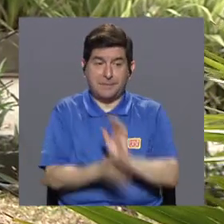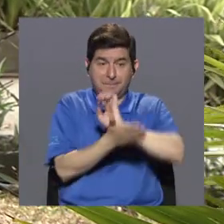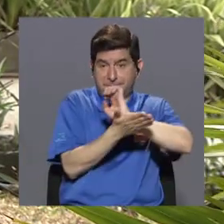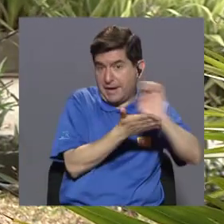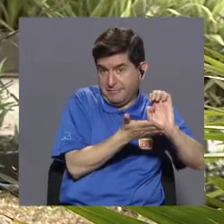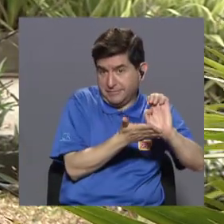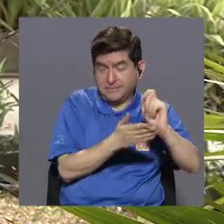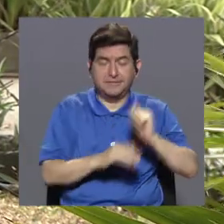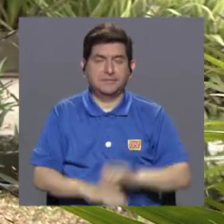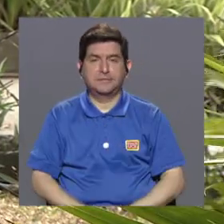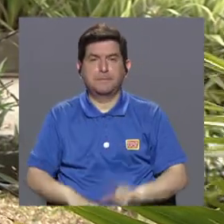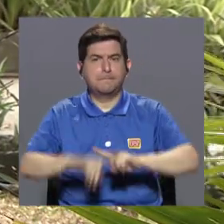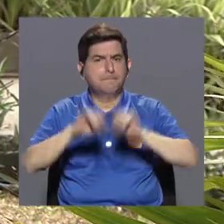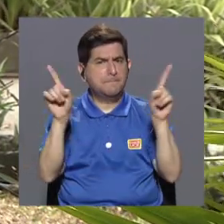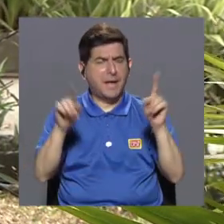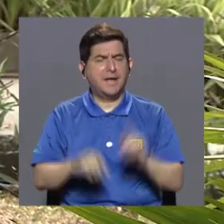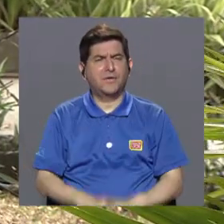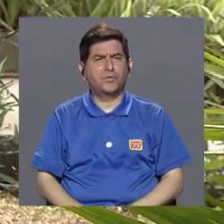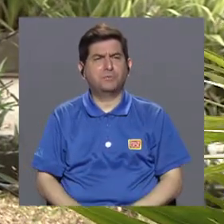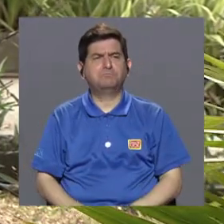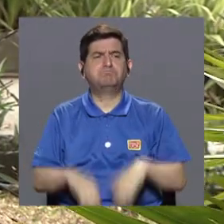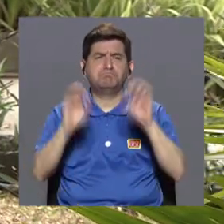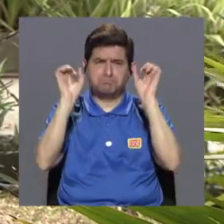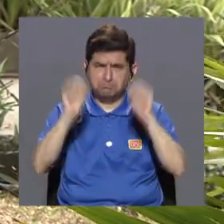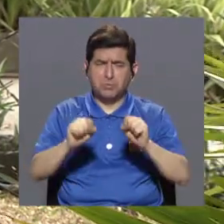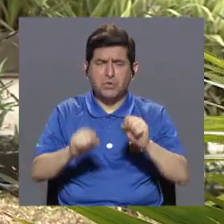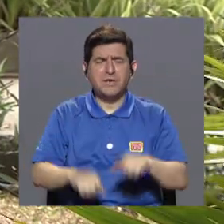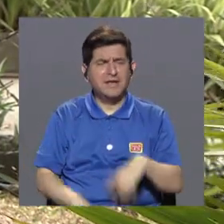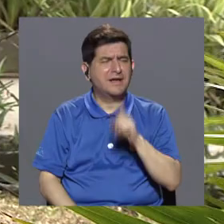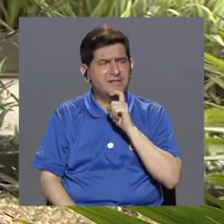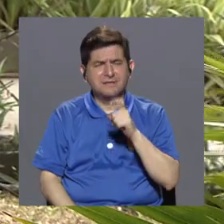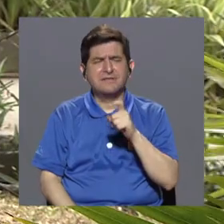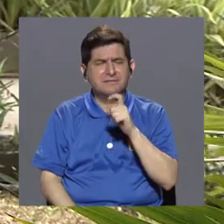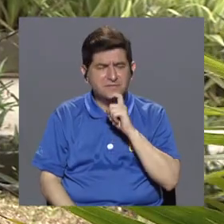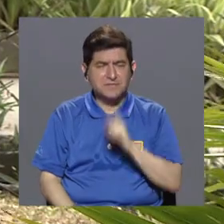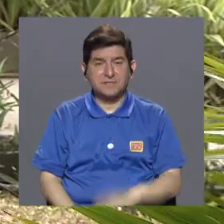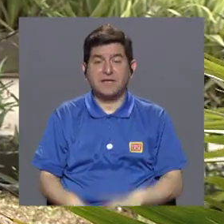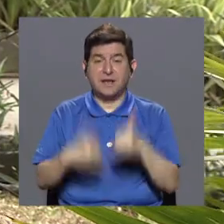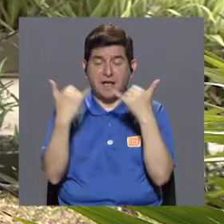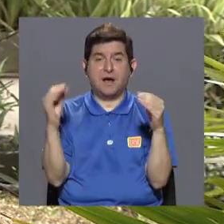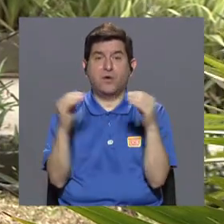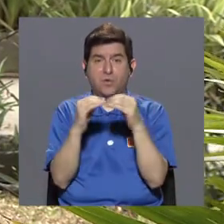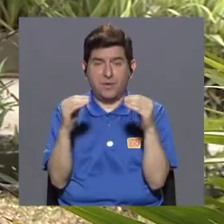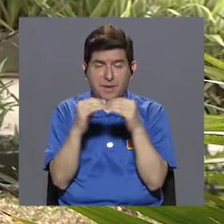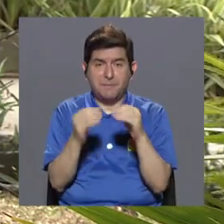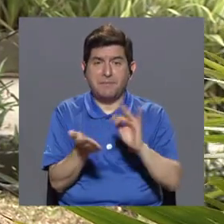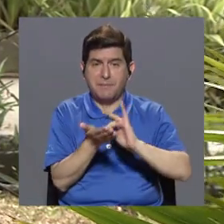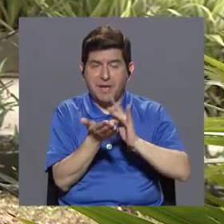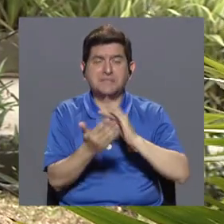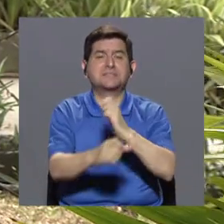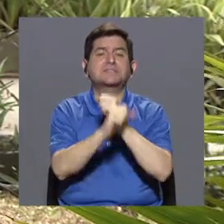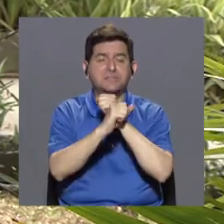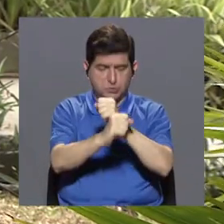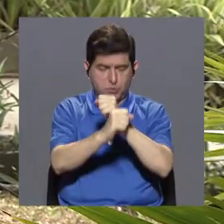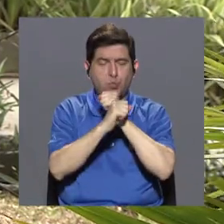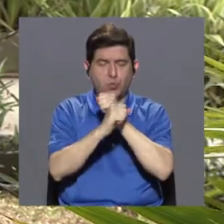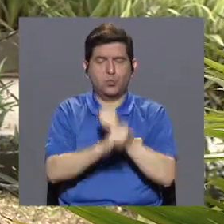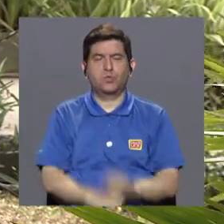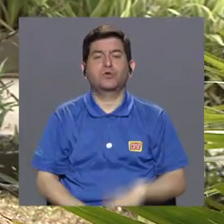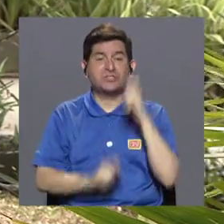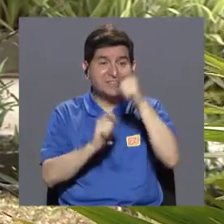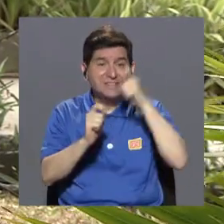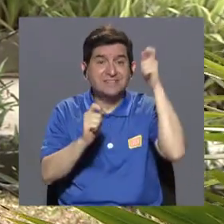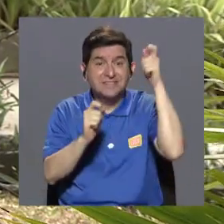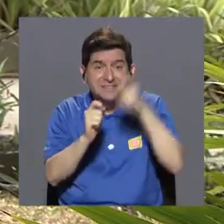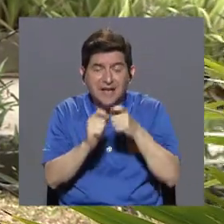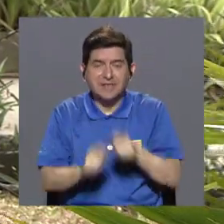como prevención, ¿verdad? Pero sí, eventualmente podrían. Es difícil porque ahora cada vez están haciendo medicamentos más seguros y